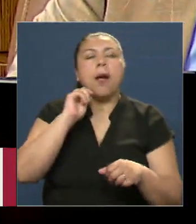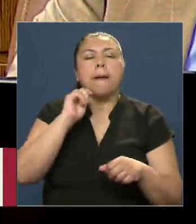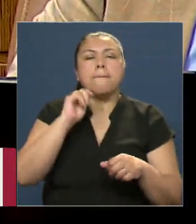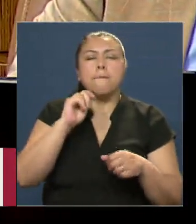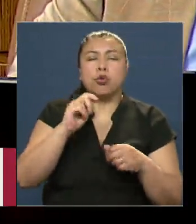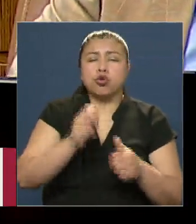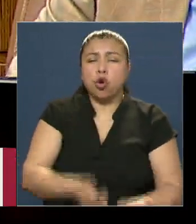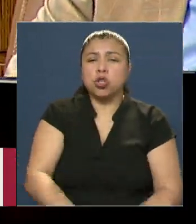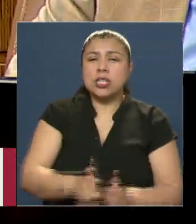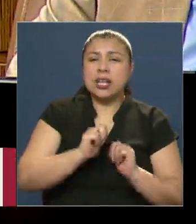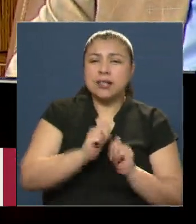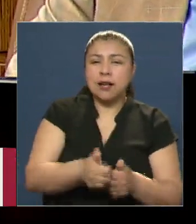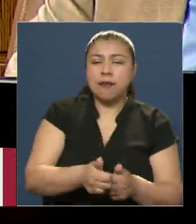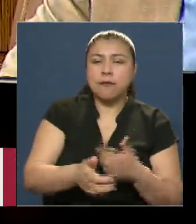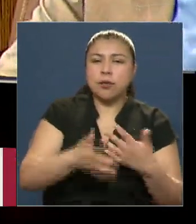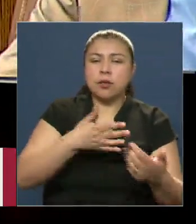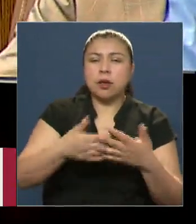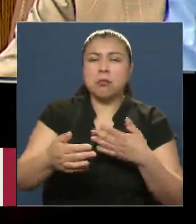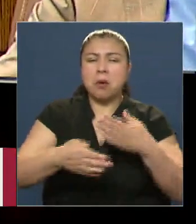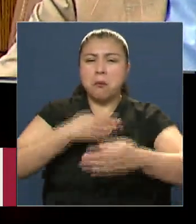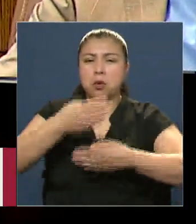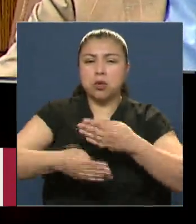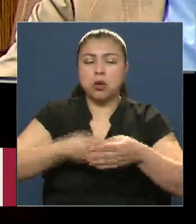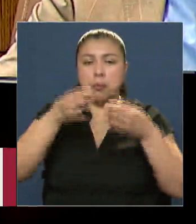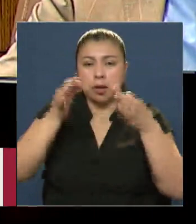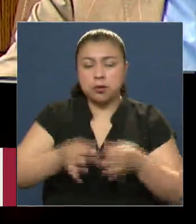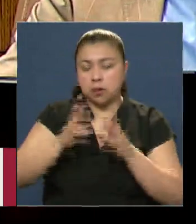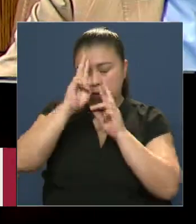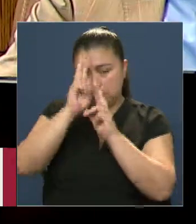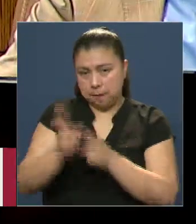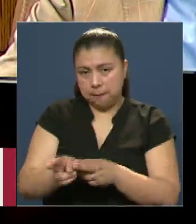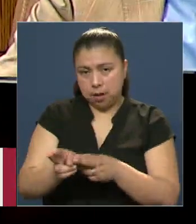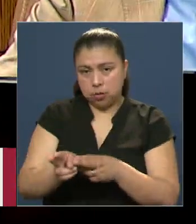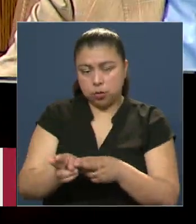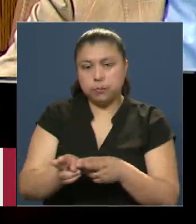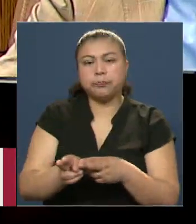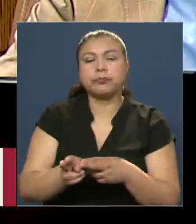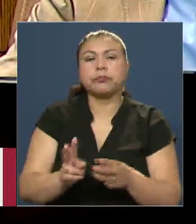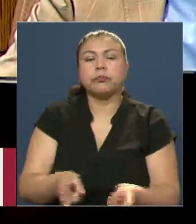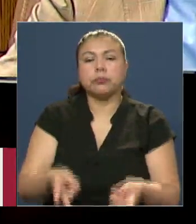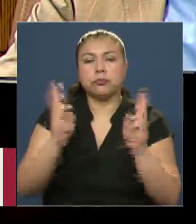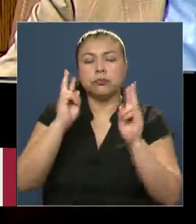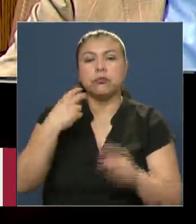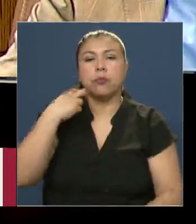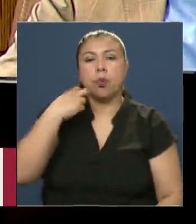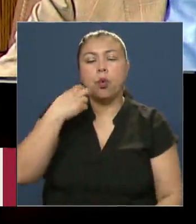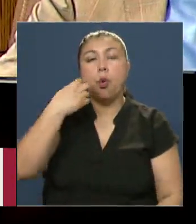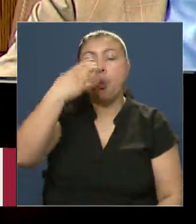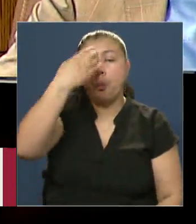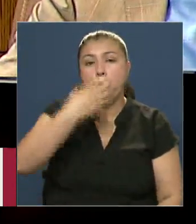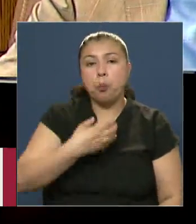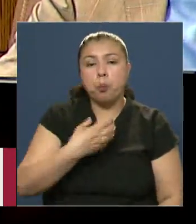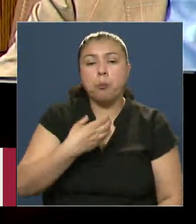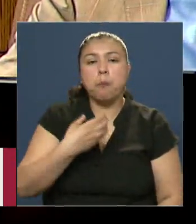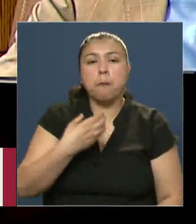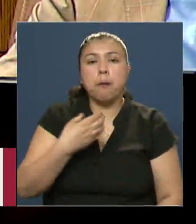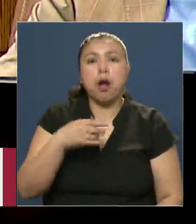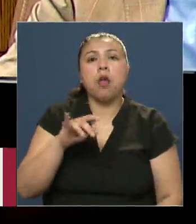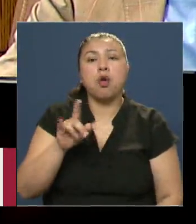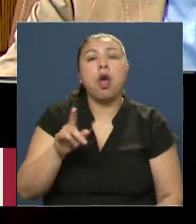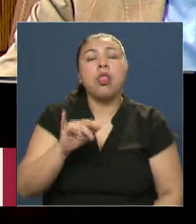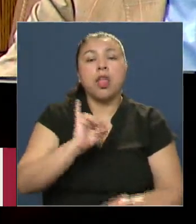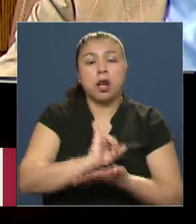transparencia y debido proceso para asegurar el respeto a los derechos humanos por parte de dicha